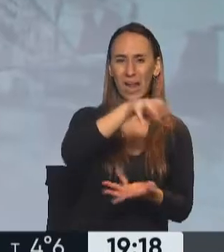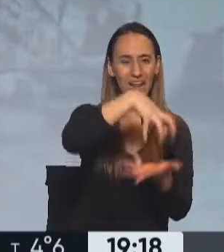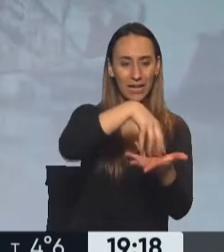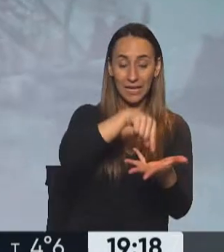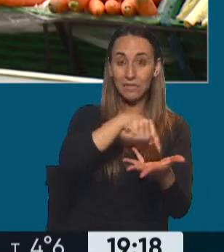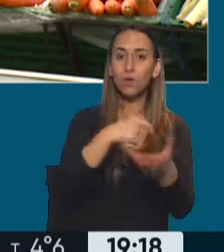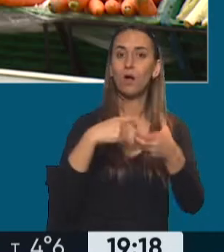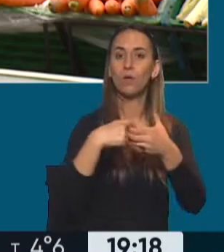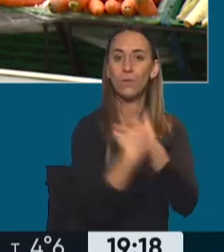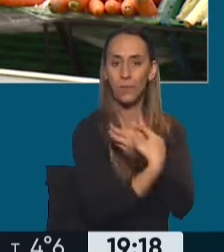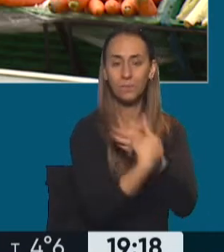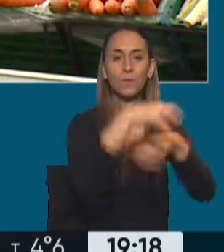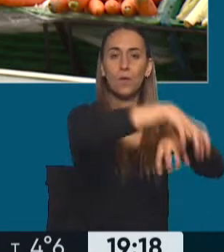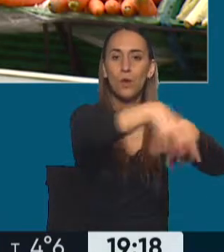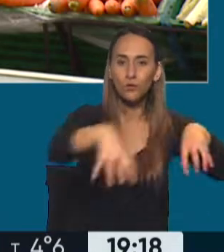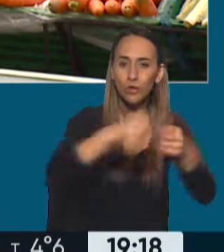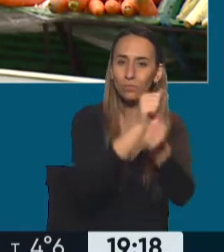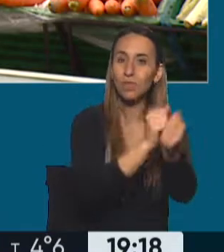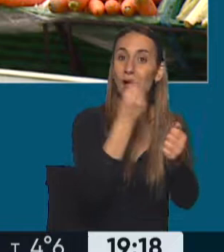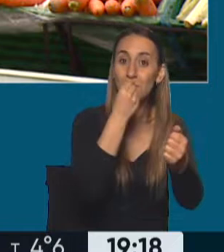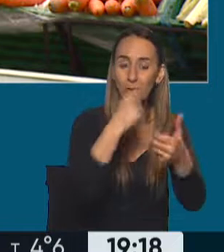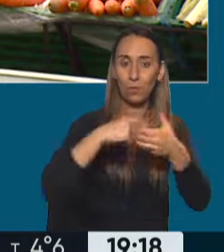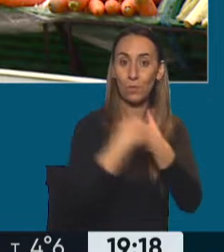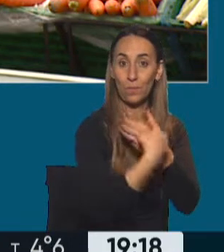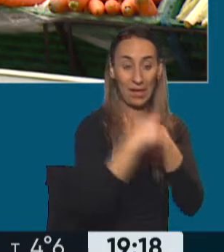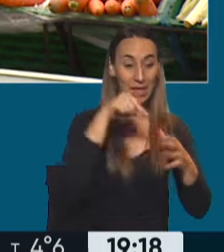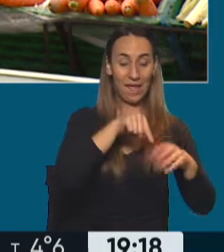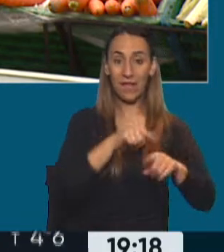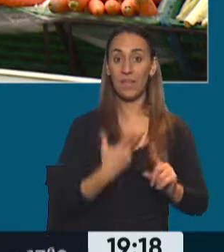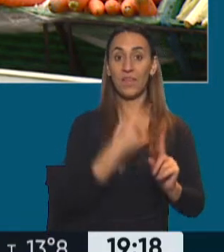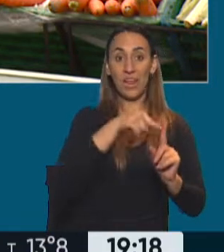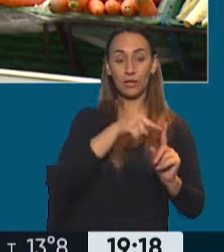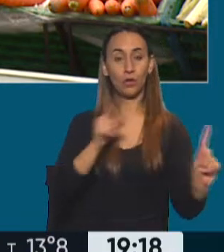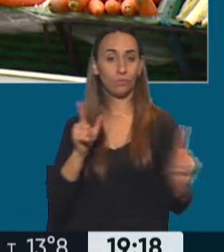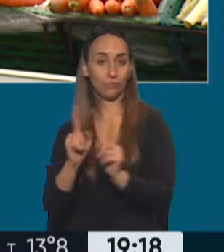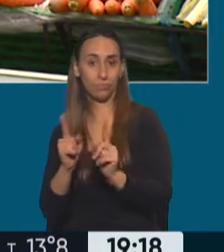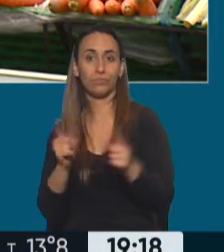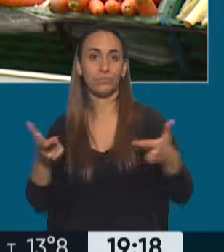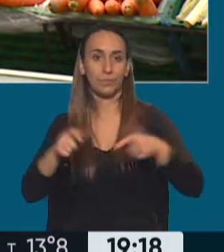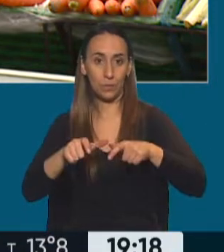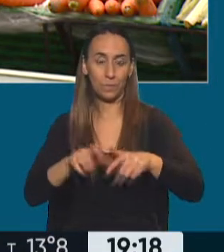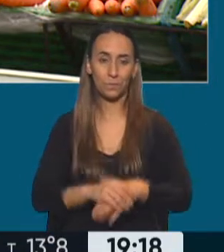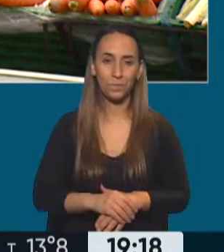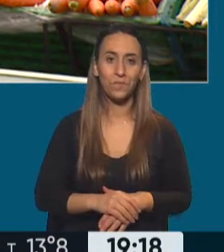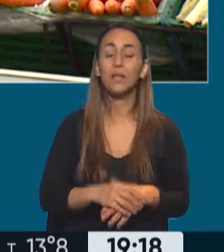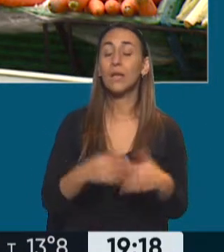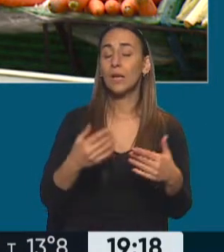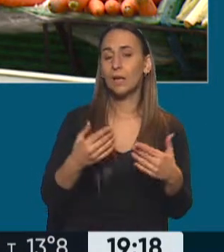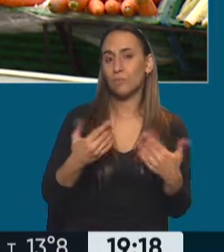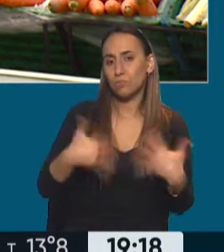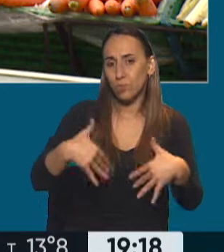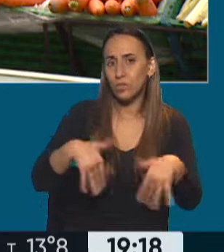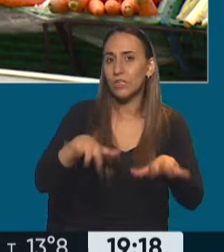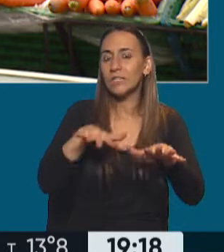que nuclea a las alimenticias más importantes y por ende, bueno, tiene cierta prioridad. Hay varias cuestiones que se han